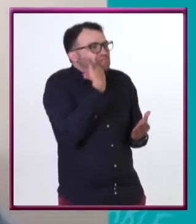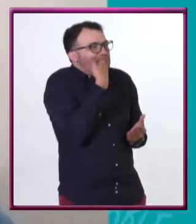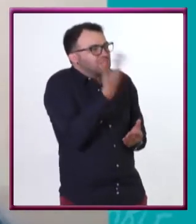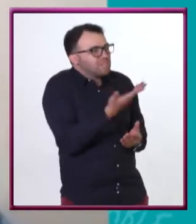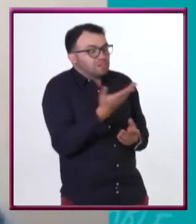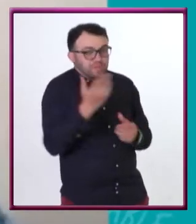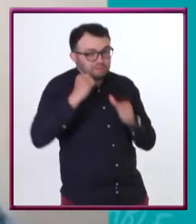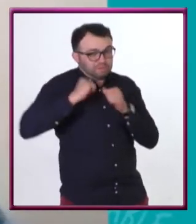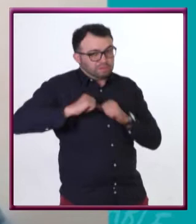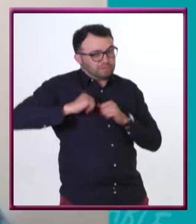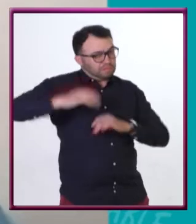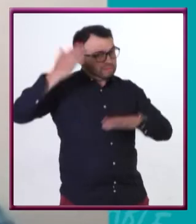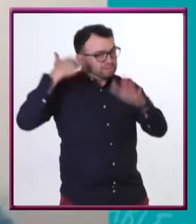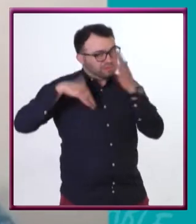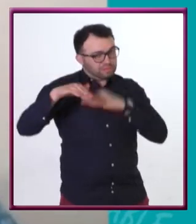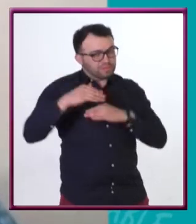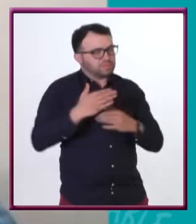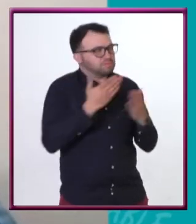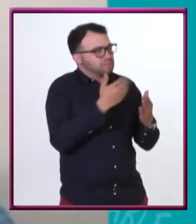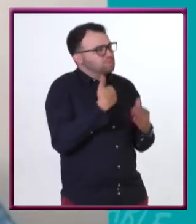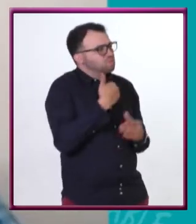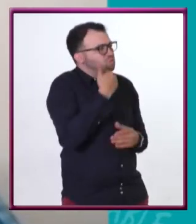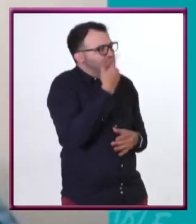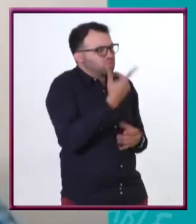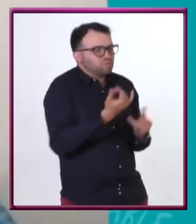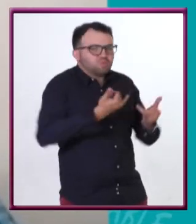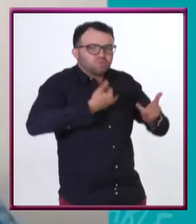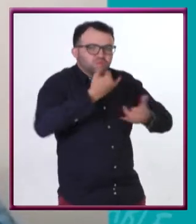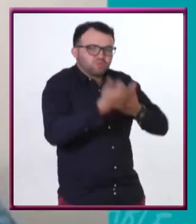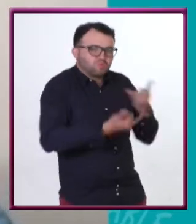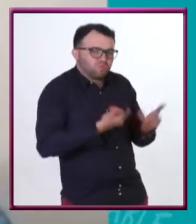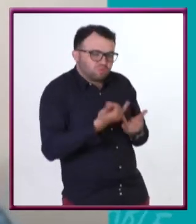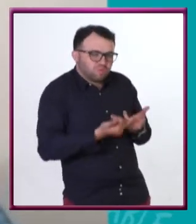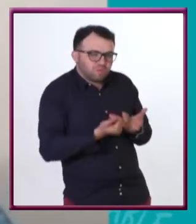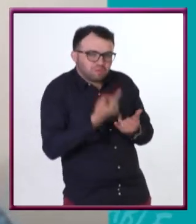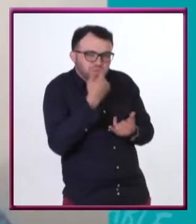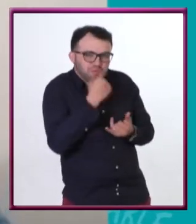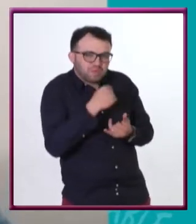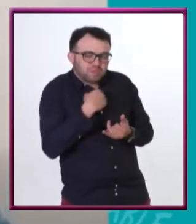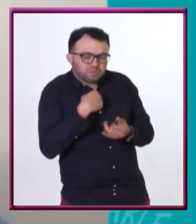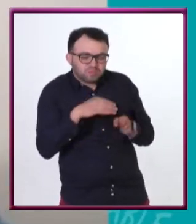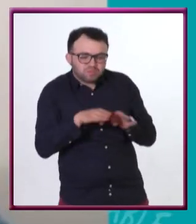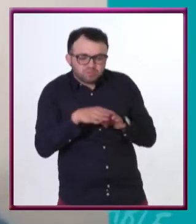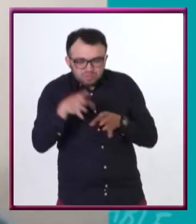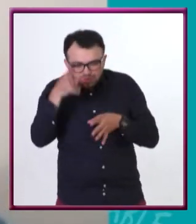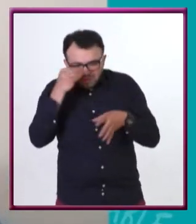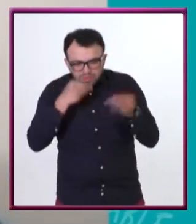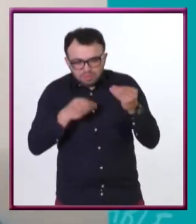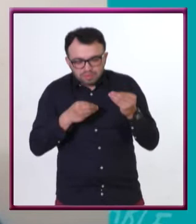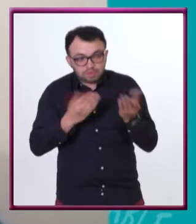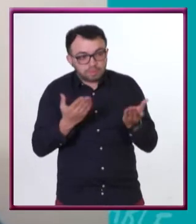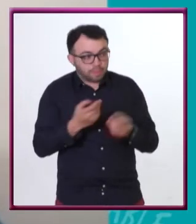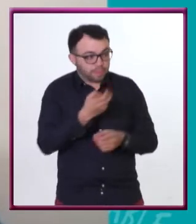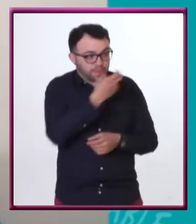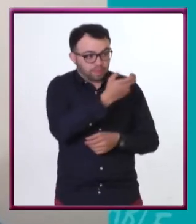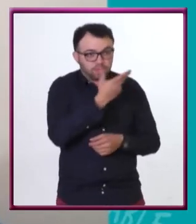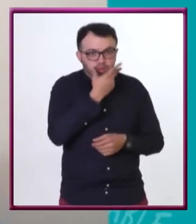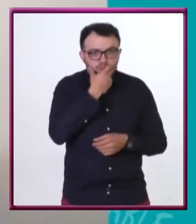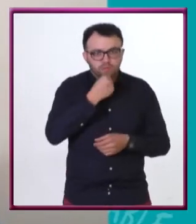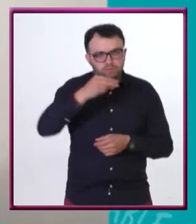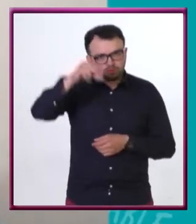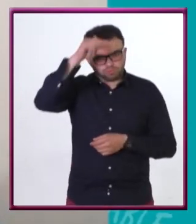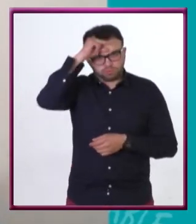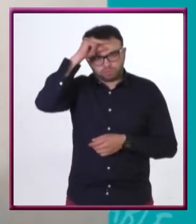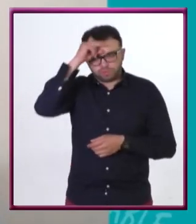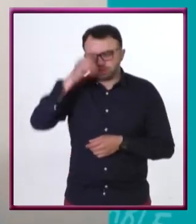para entretenerse. Entonces, este sabio lo que hace es inventa un juego para que vea